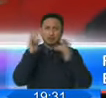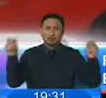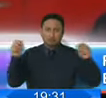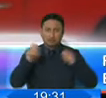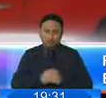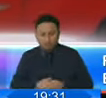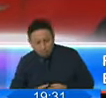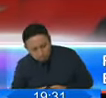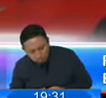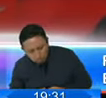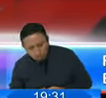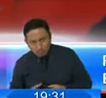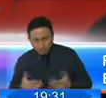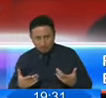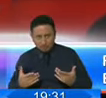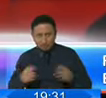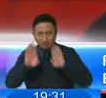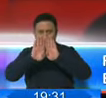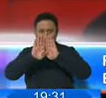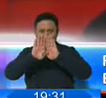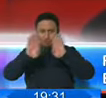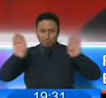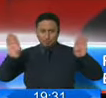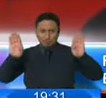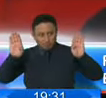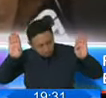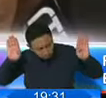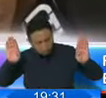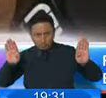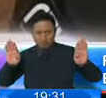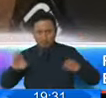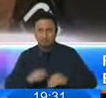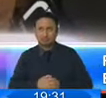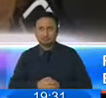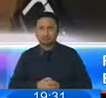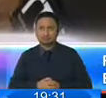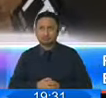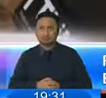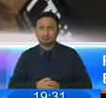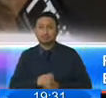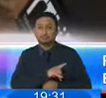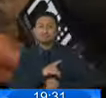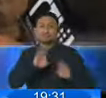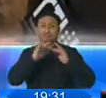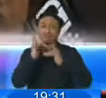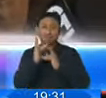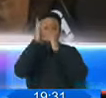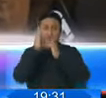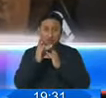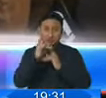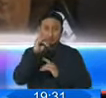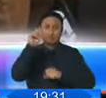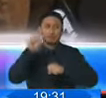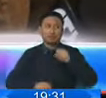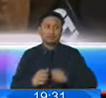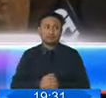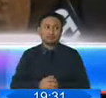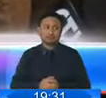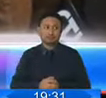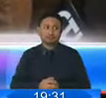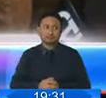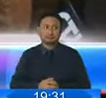donde se abrían las puertas de este ascensor. Solo ha habido una falla en el ascensor y que según